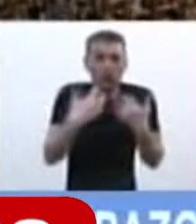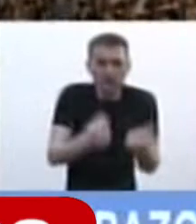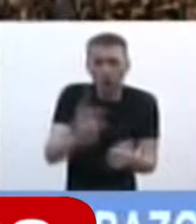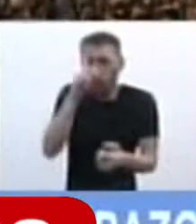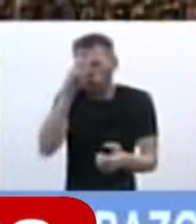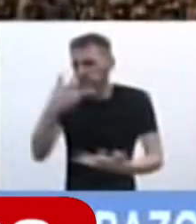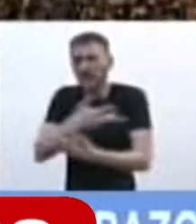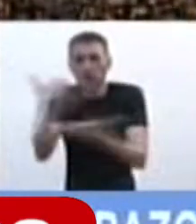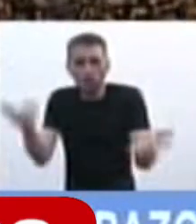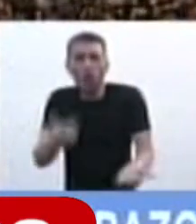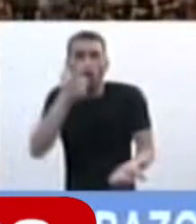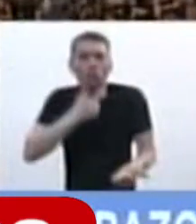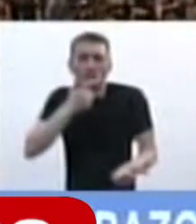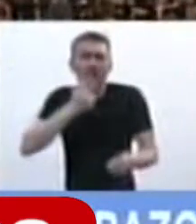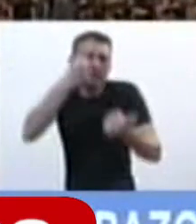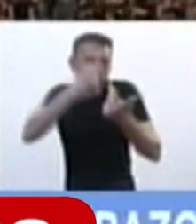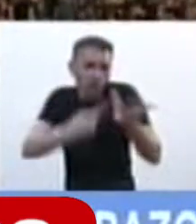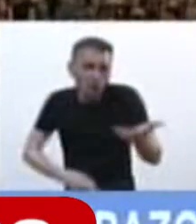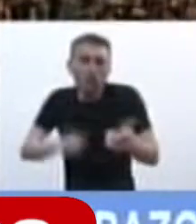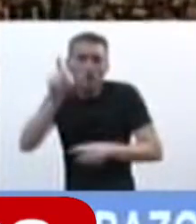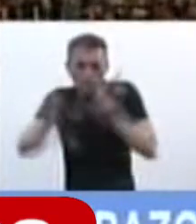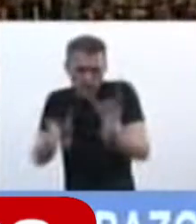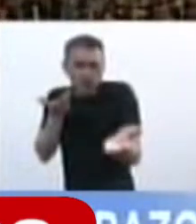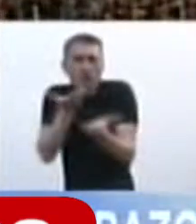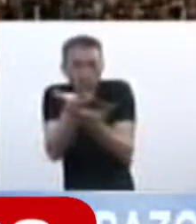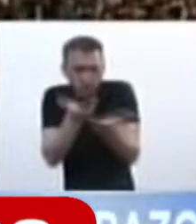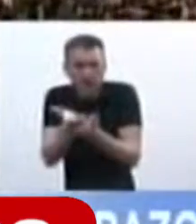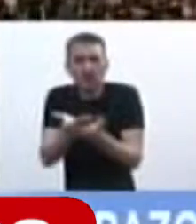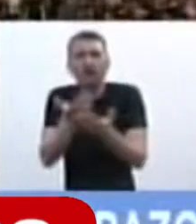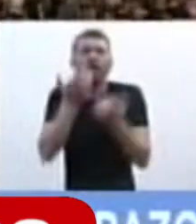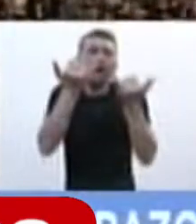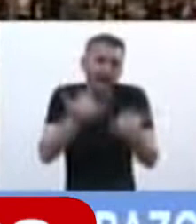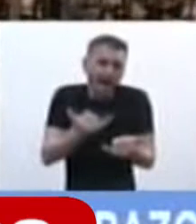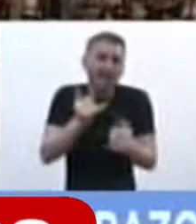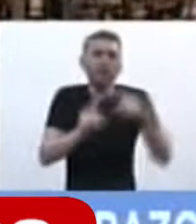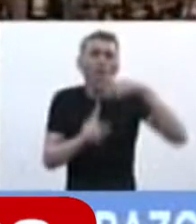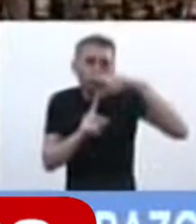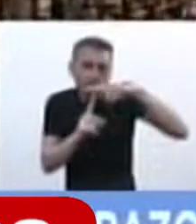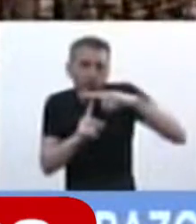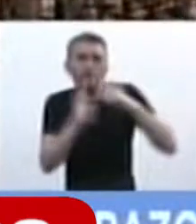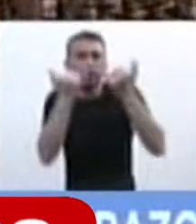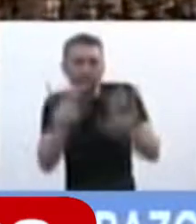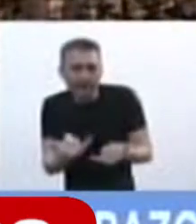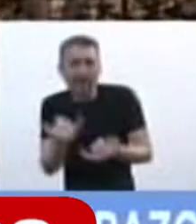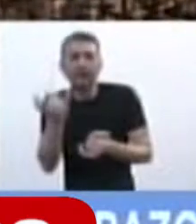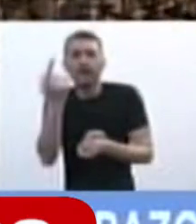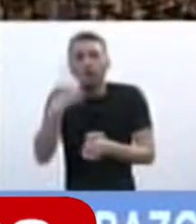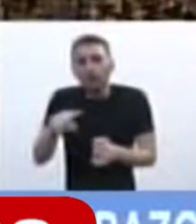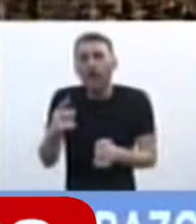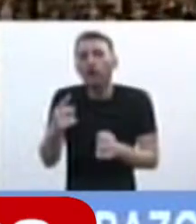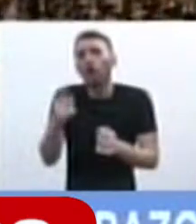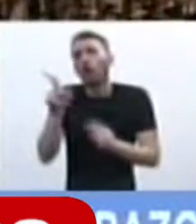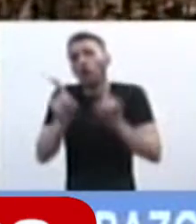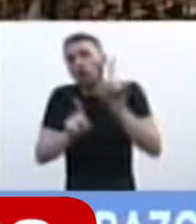públicos haya profilácticos para quienes lo van a solicitar, ni hablar de que haya un DIU, ni hablar de la posibilidad de que